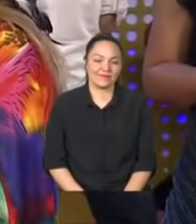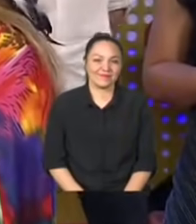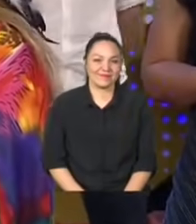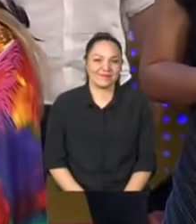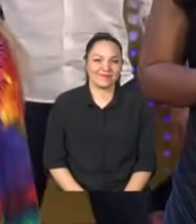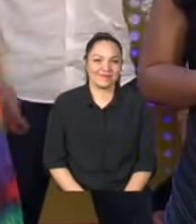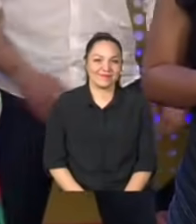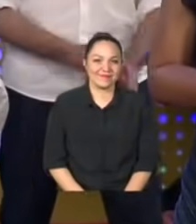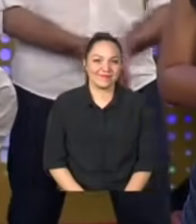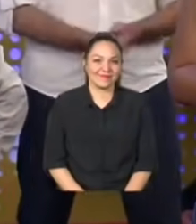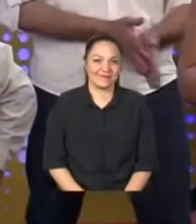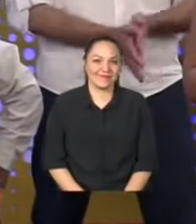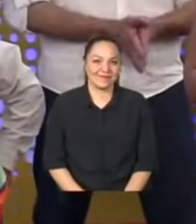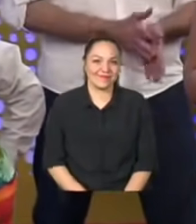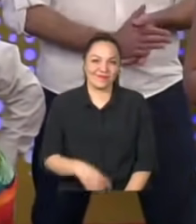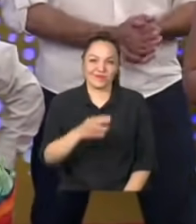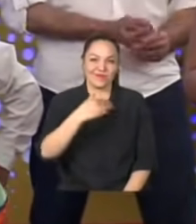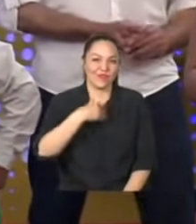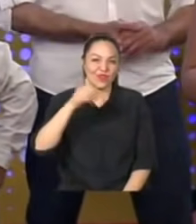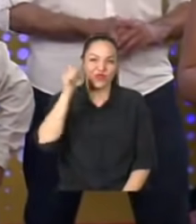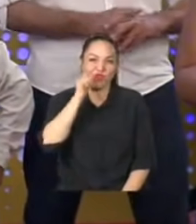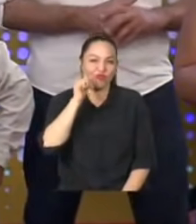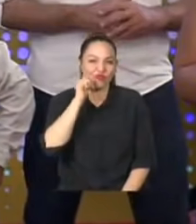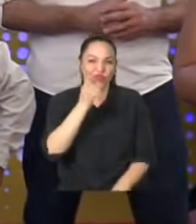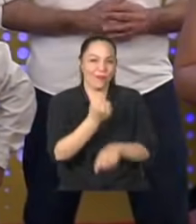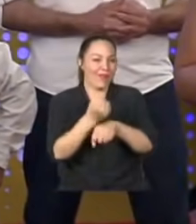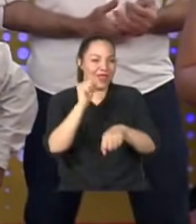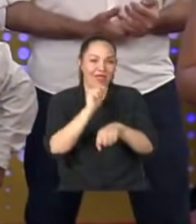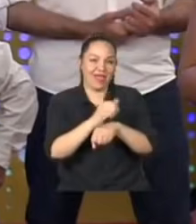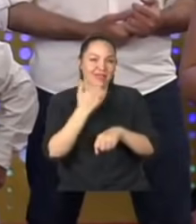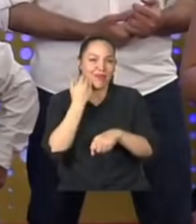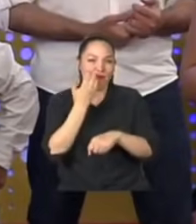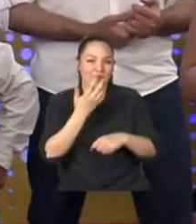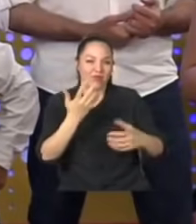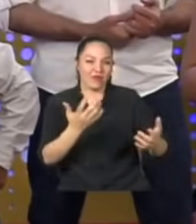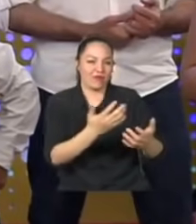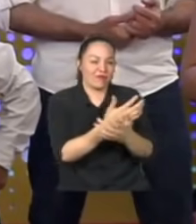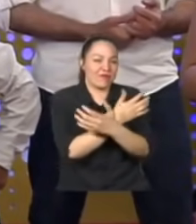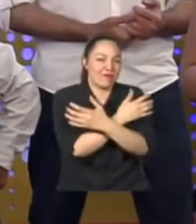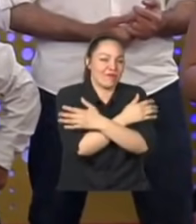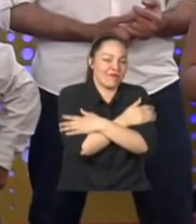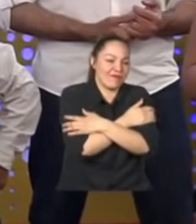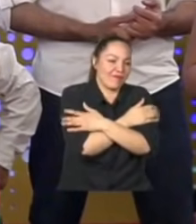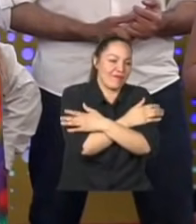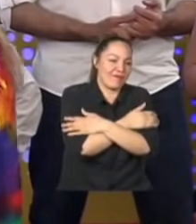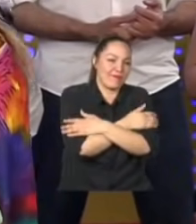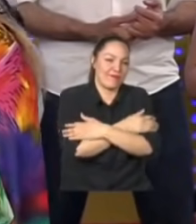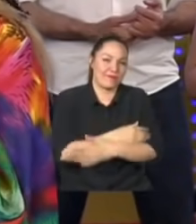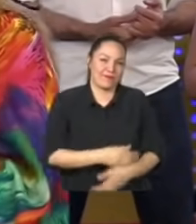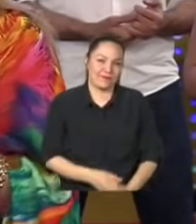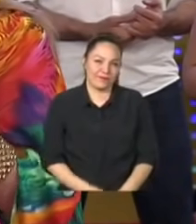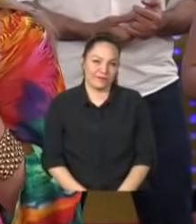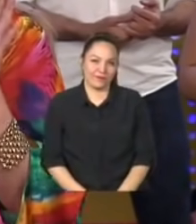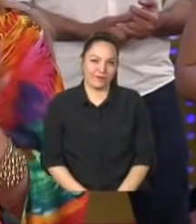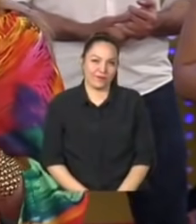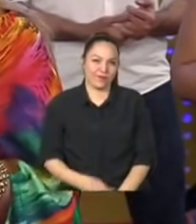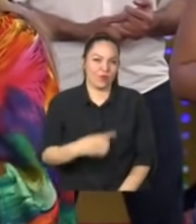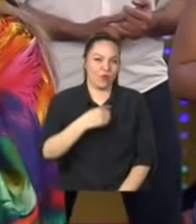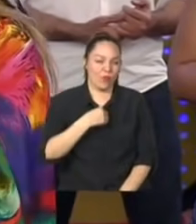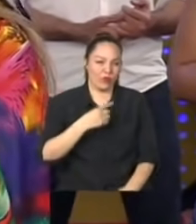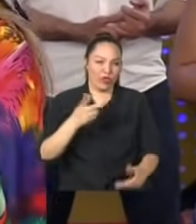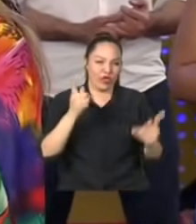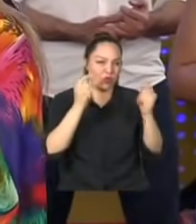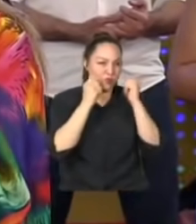Tan fácil, pero... No, Conan, mira, yo siempre me he quedado con ganas de darte un abrazo. Te voy a decir por qué. ¿Por qué? Porque a pesar de que la gente